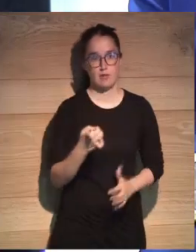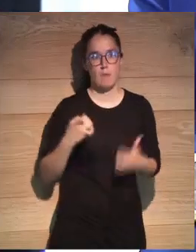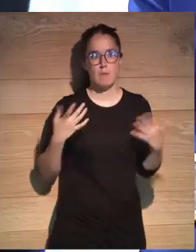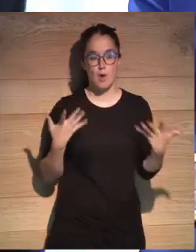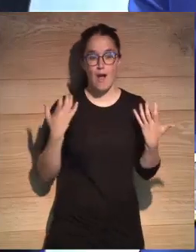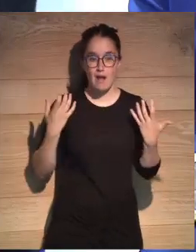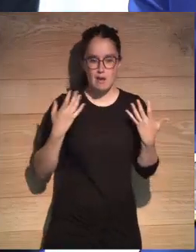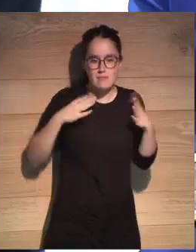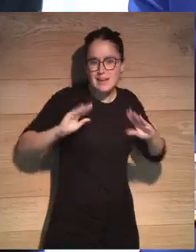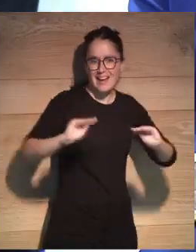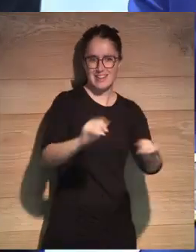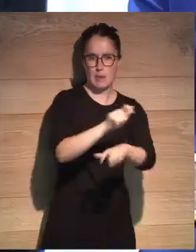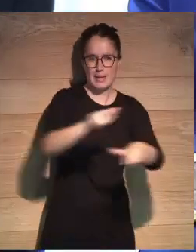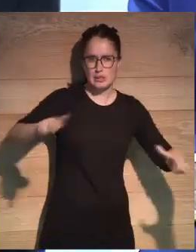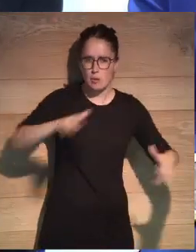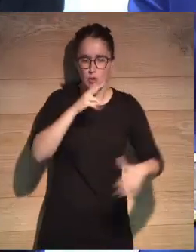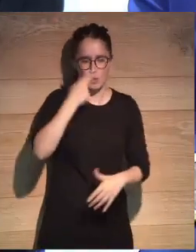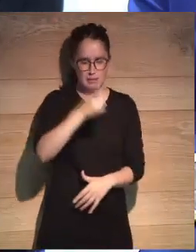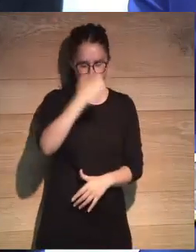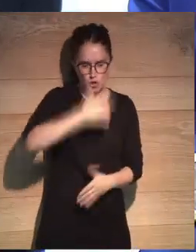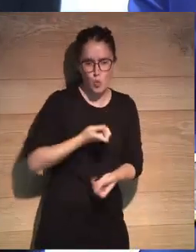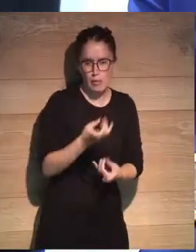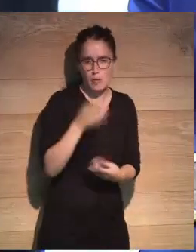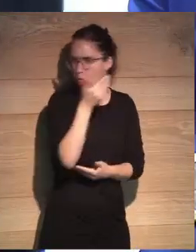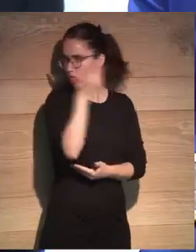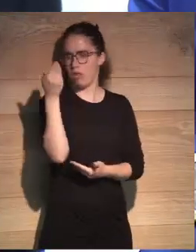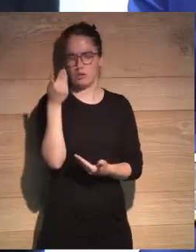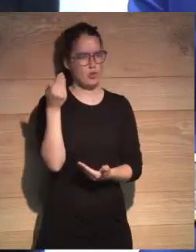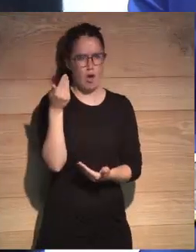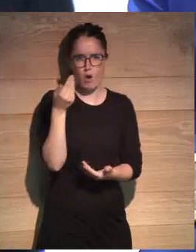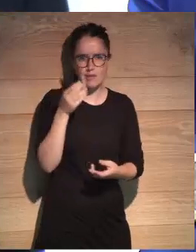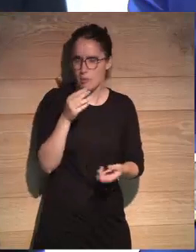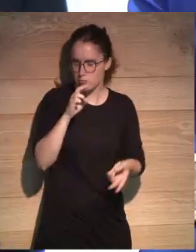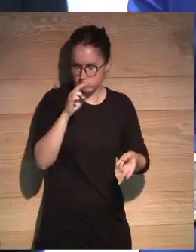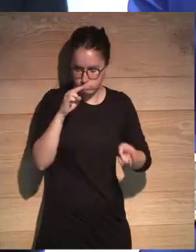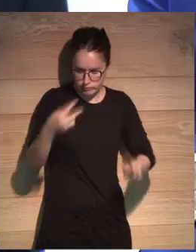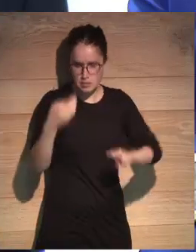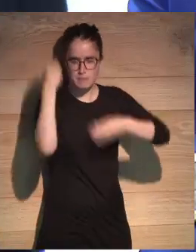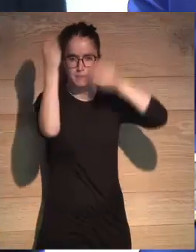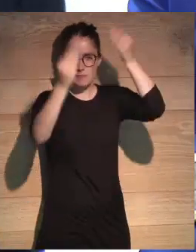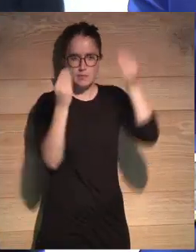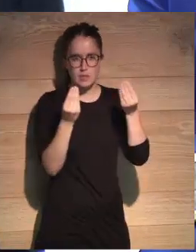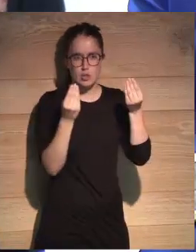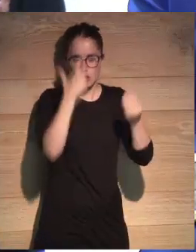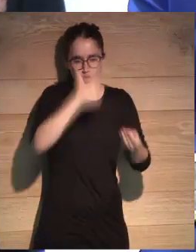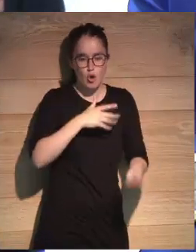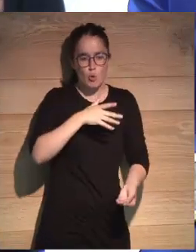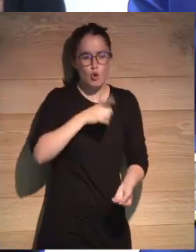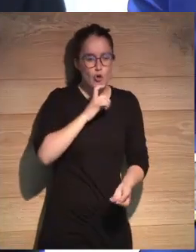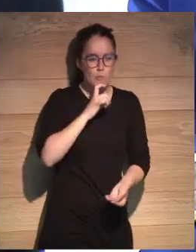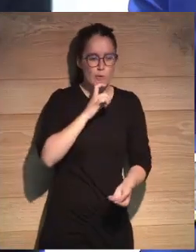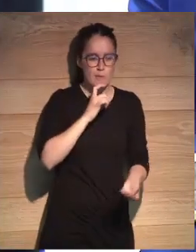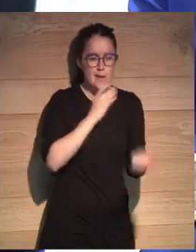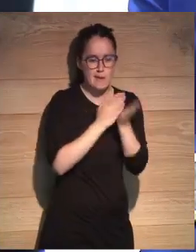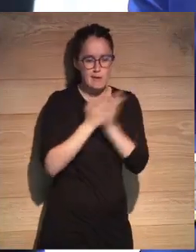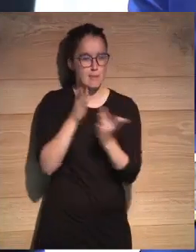de estar regañando a la gente porque no te interesa lo que yo te cuento, deberíamos hacer la reflexión, creo, de qué podría yo hacer